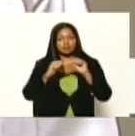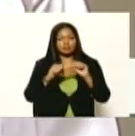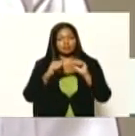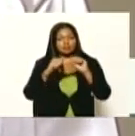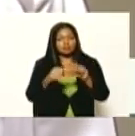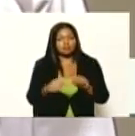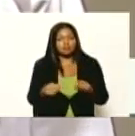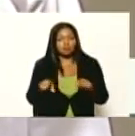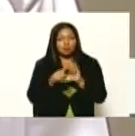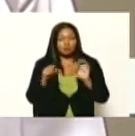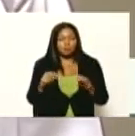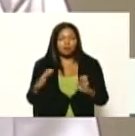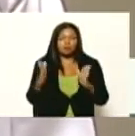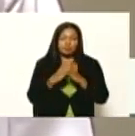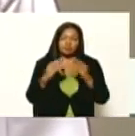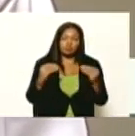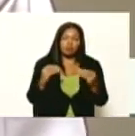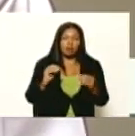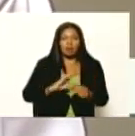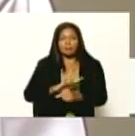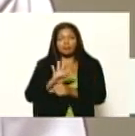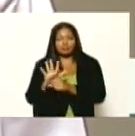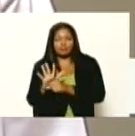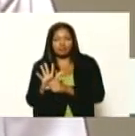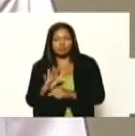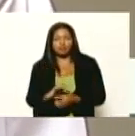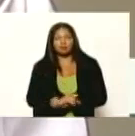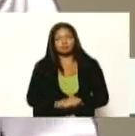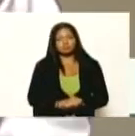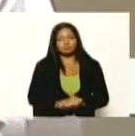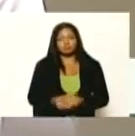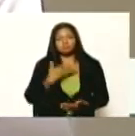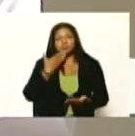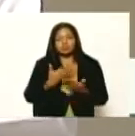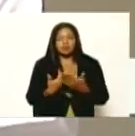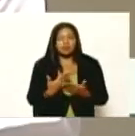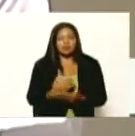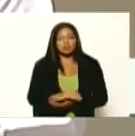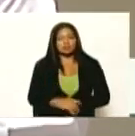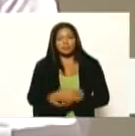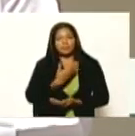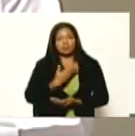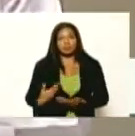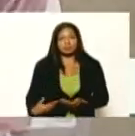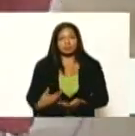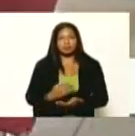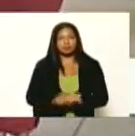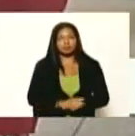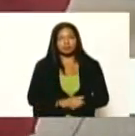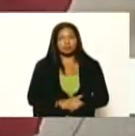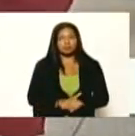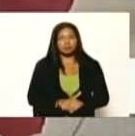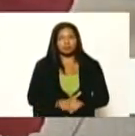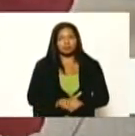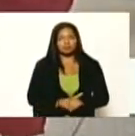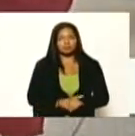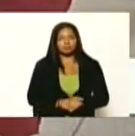para enfrentar la pandemia y el bloqueo. Gracias, señor presidente. Quería también